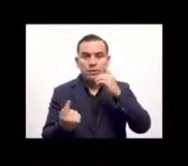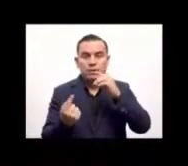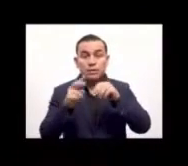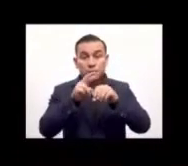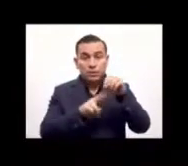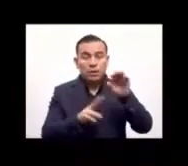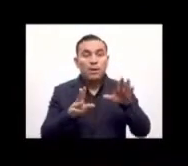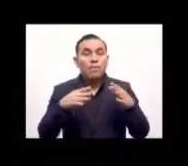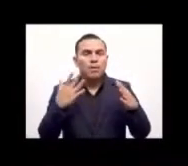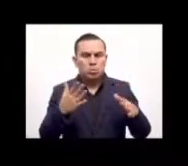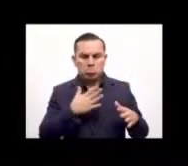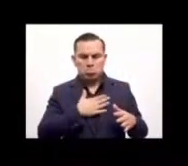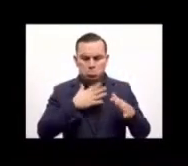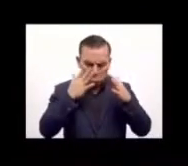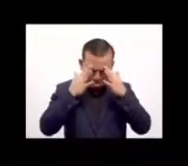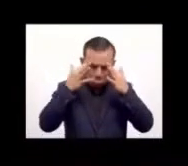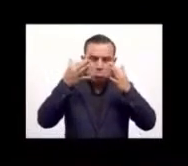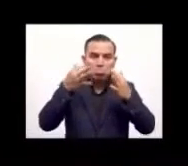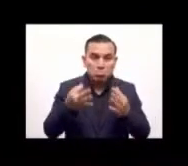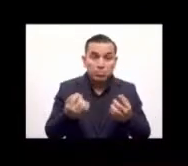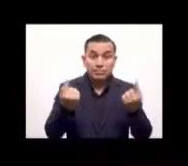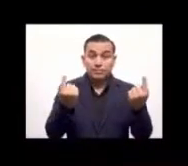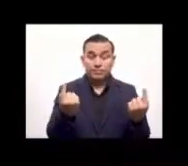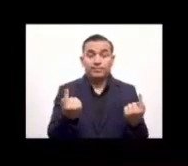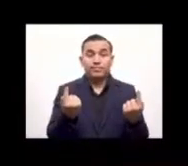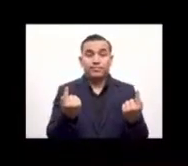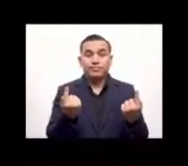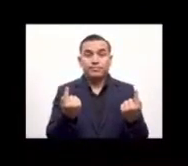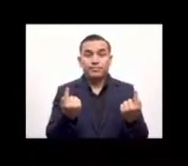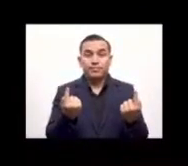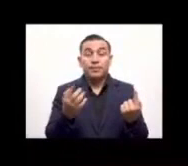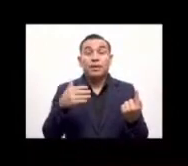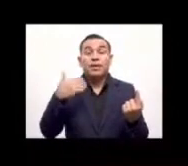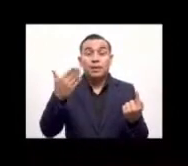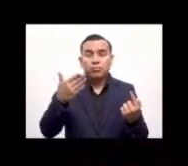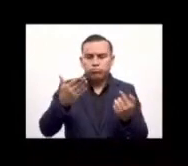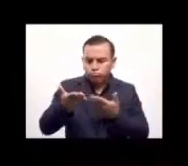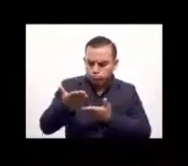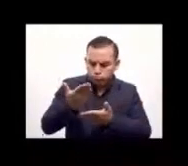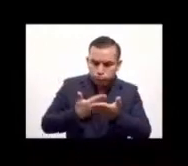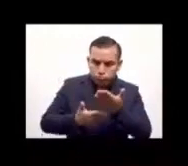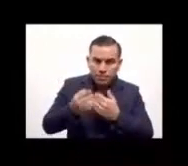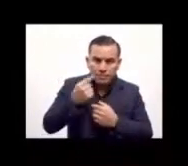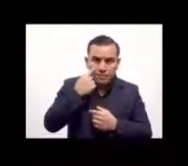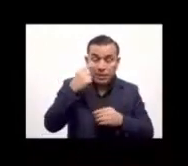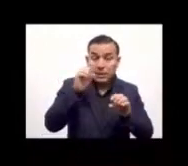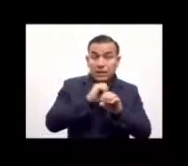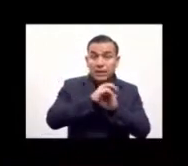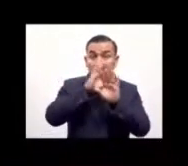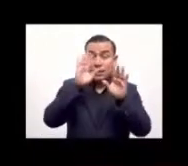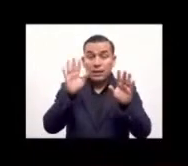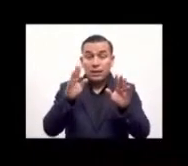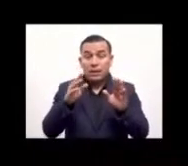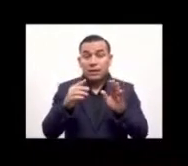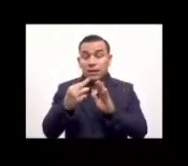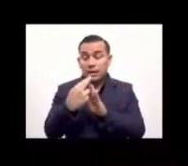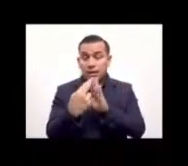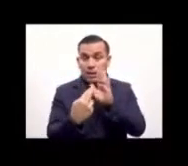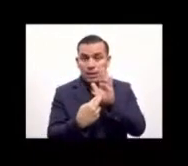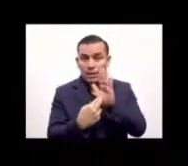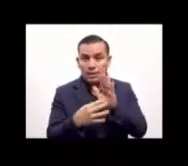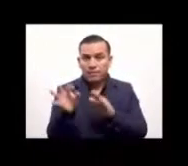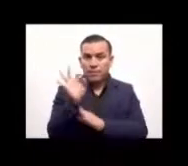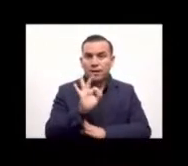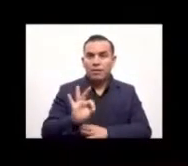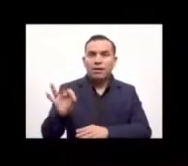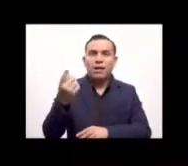framework, un marco para entender a los criptoactivos, ¿no? Por ahí del 2018, Suiza ya estaba emitiendo un marco legal